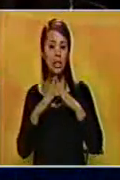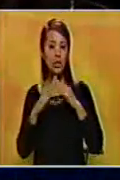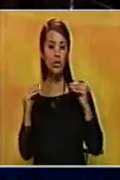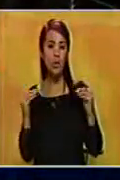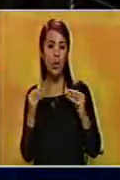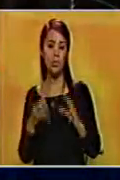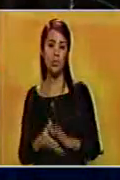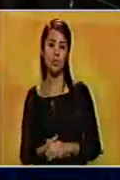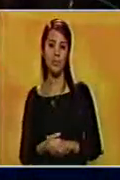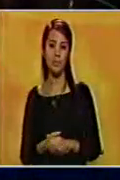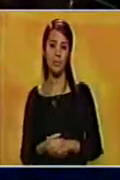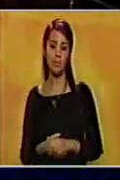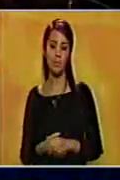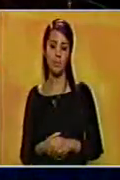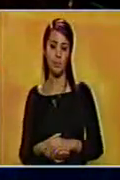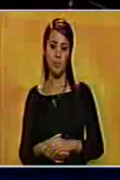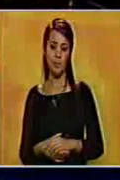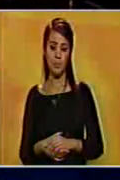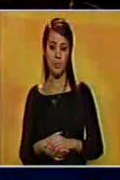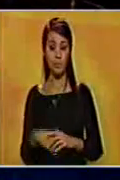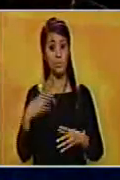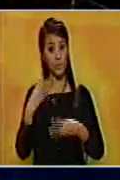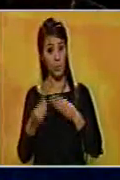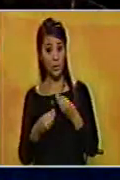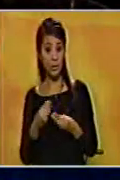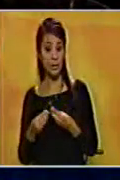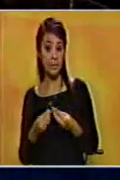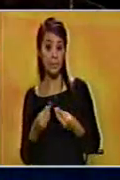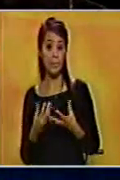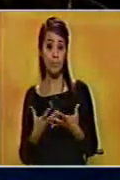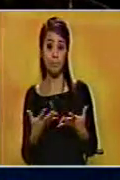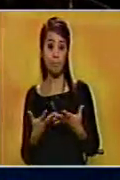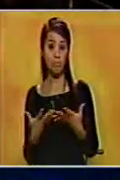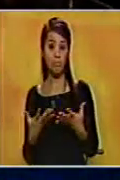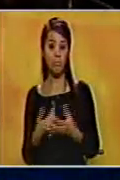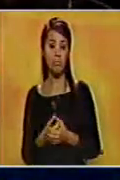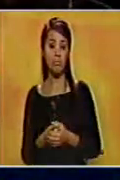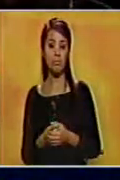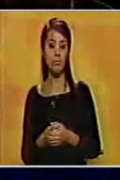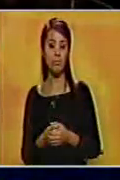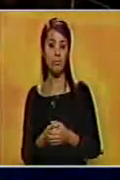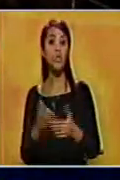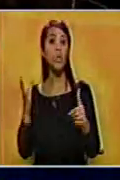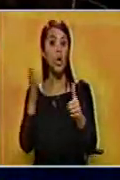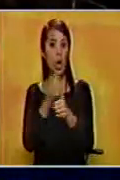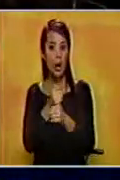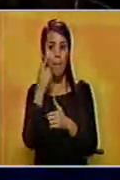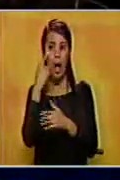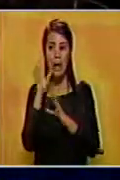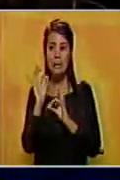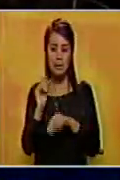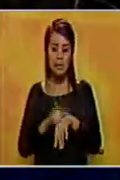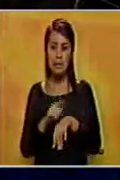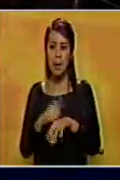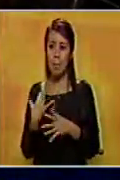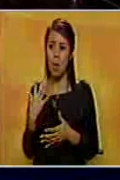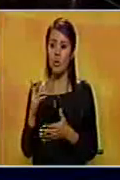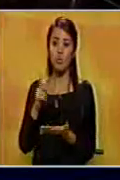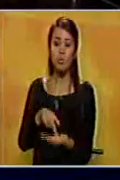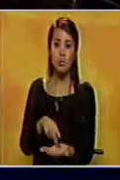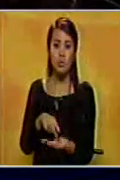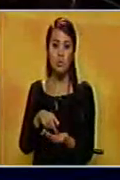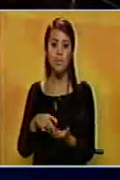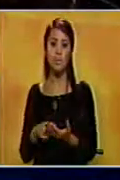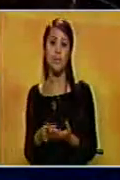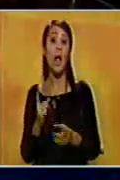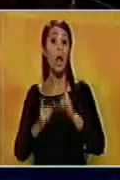suceda y cuando realizamos un caso que logramos que llegara a tiempo, nos ha tocado, a nuestros compañeros les